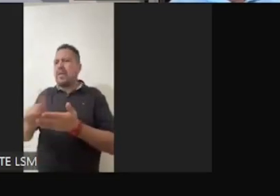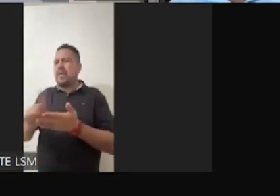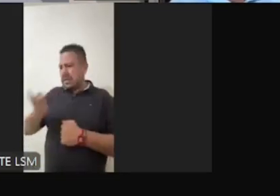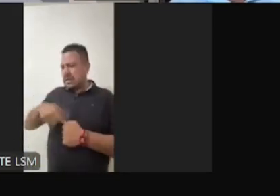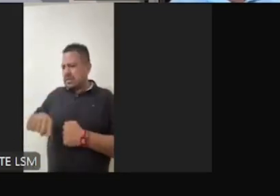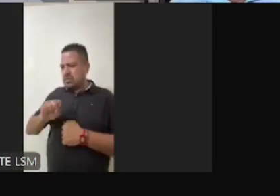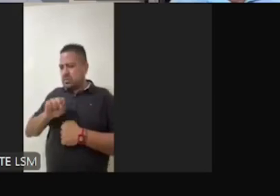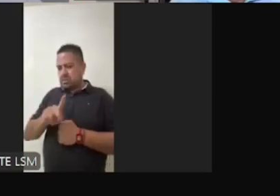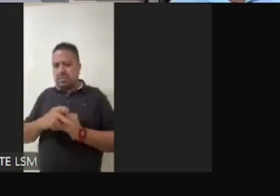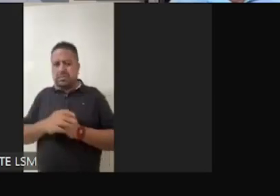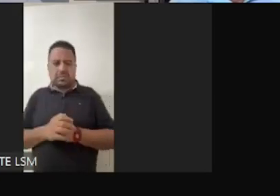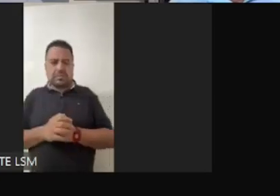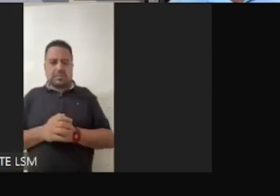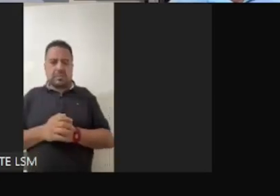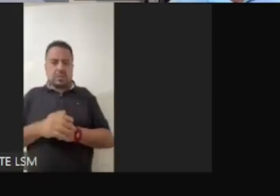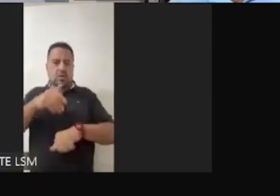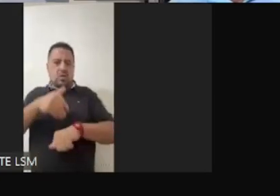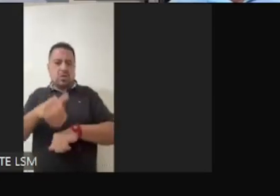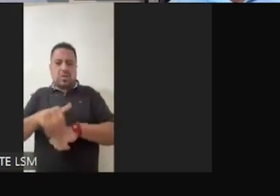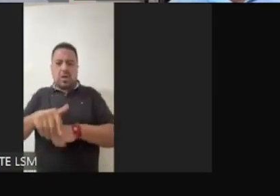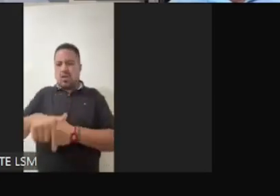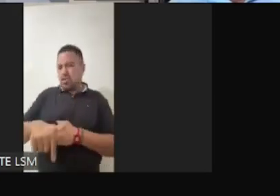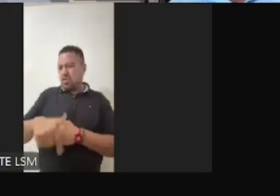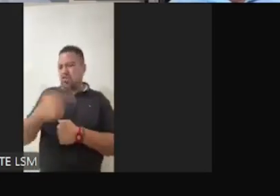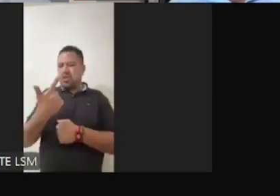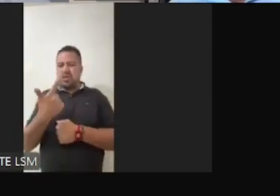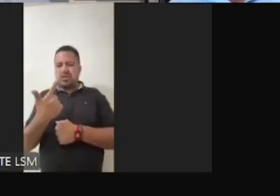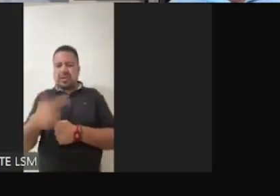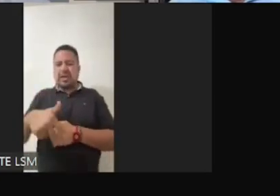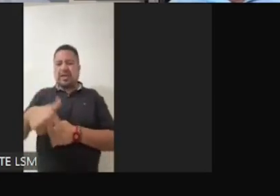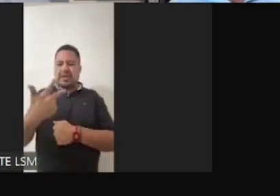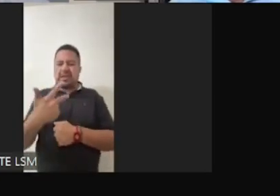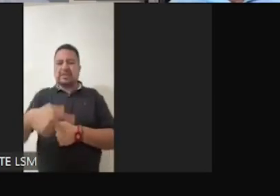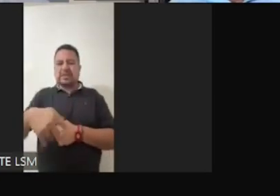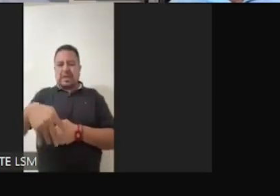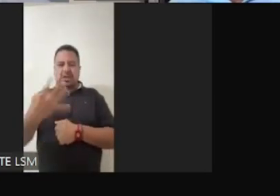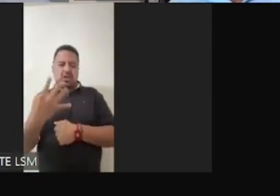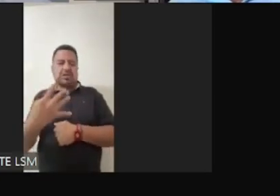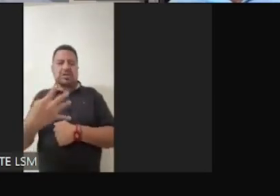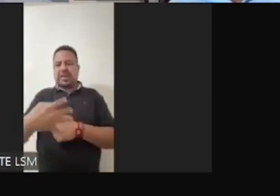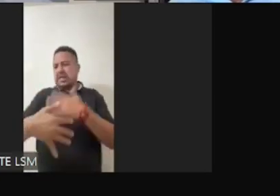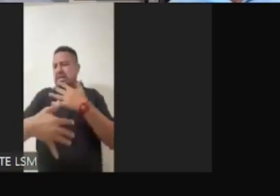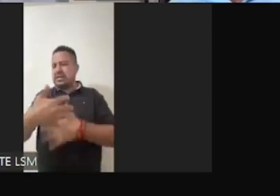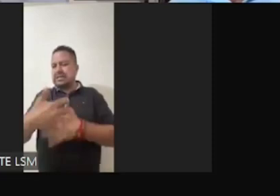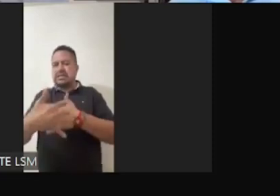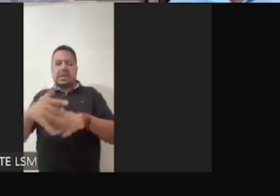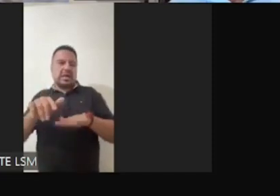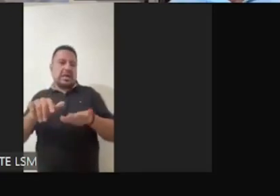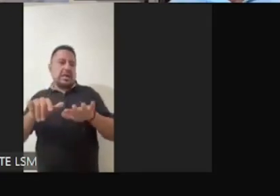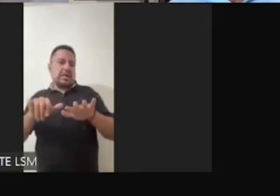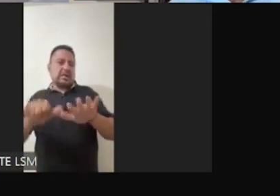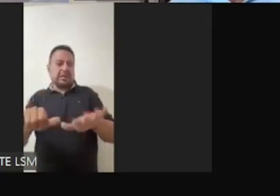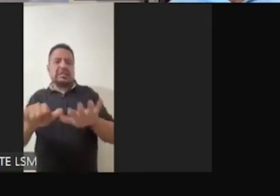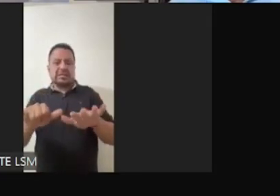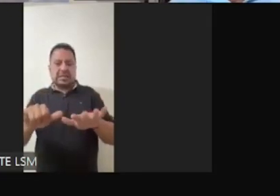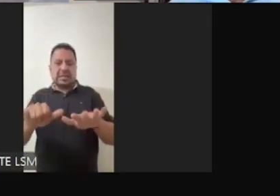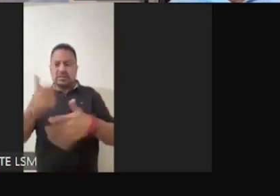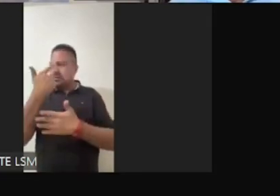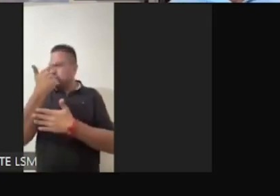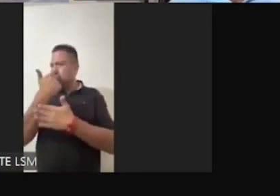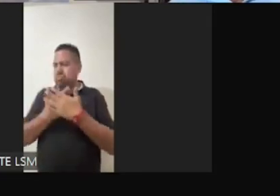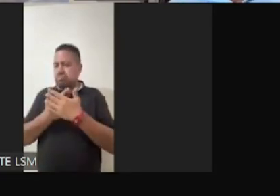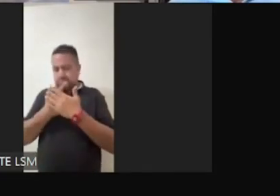corresponde el 12o 13o 14 15to y 16to asuntos listados